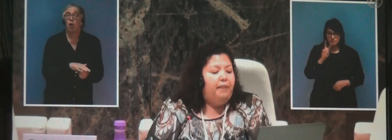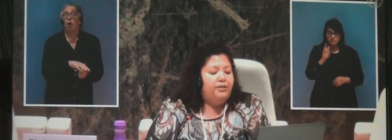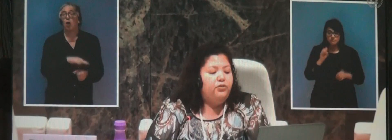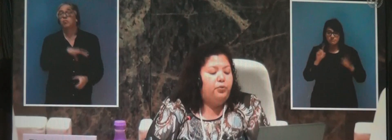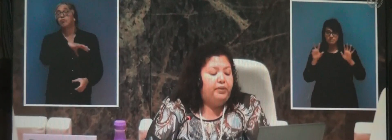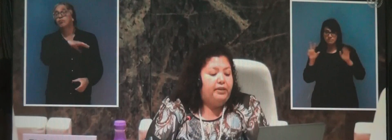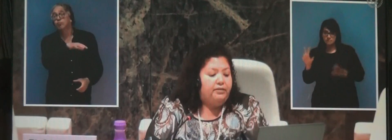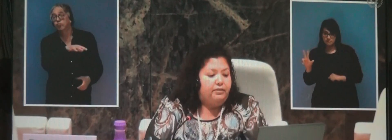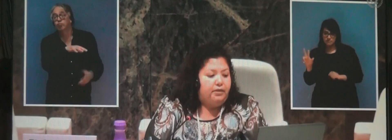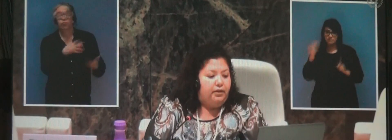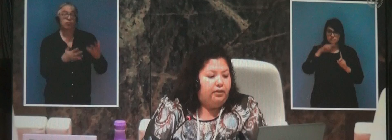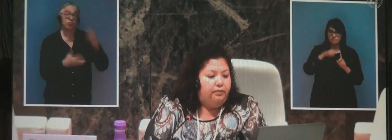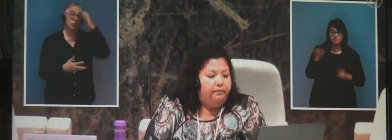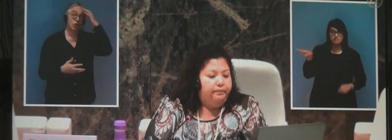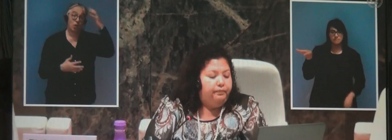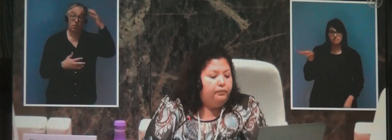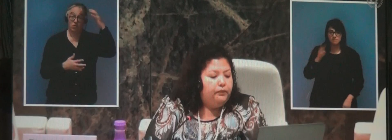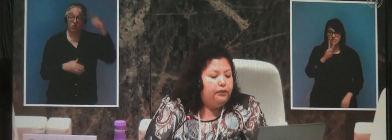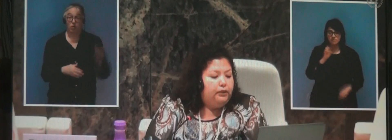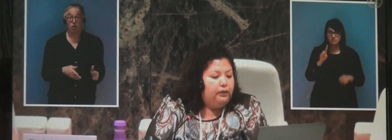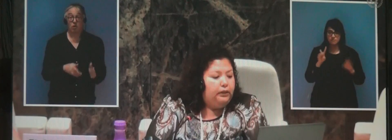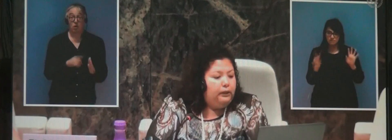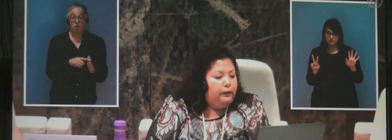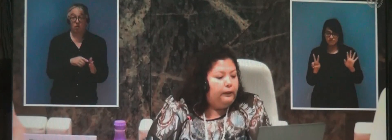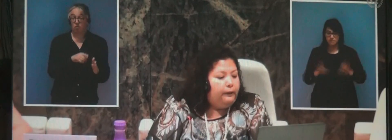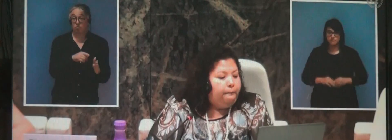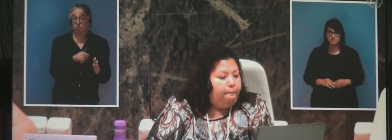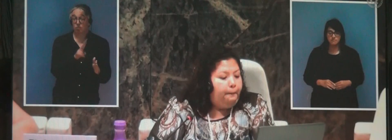a marzo de 2017.